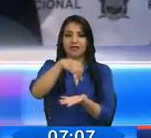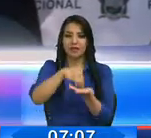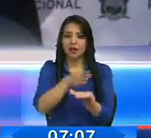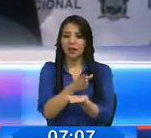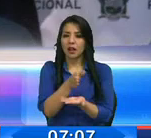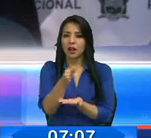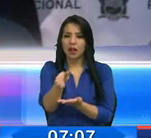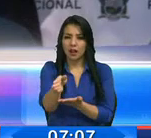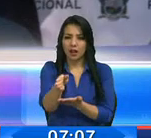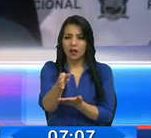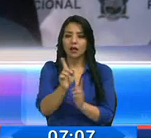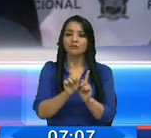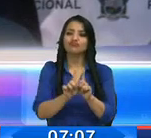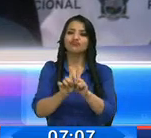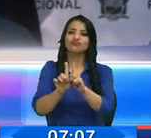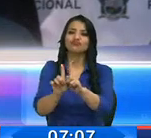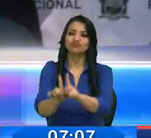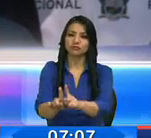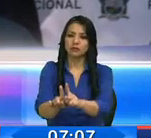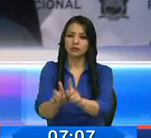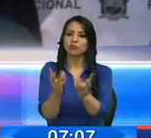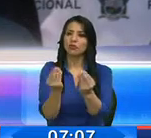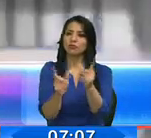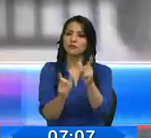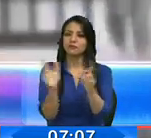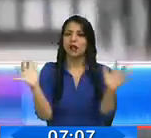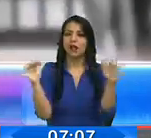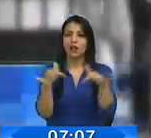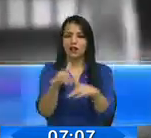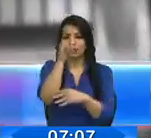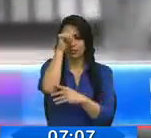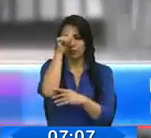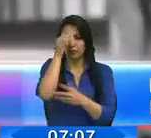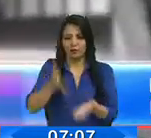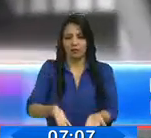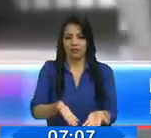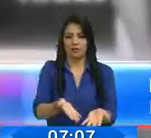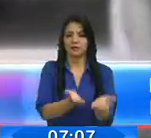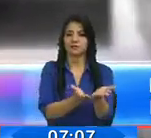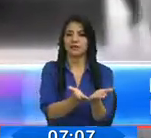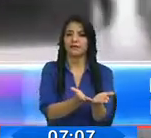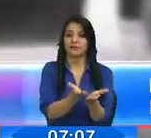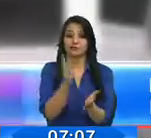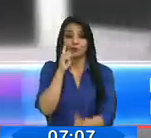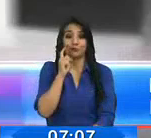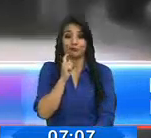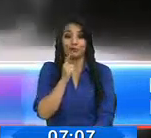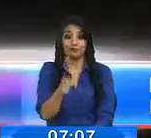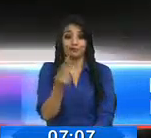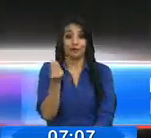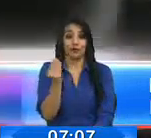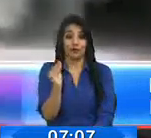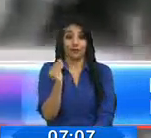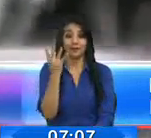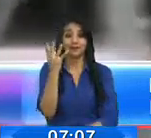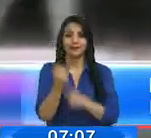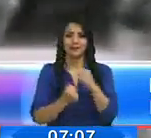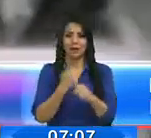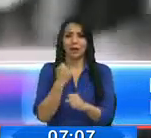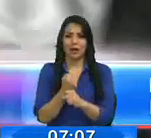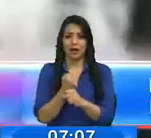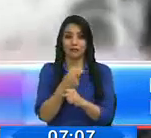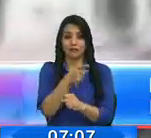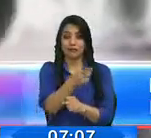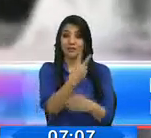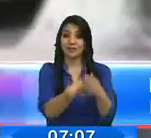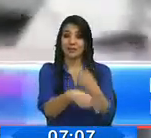Y obviamente ahí hay afluencia de personas los domingos. La adolescente de 15 años aparentemente representaba para su madre ingresos